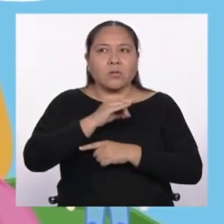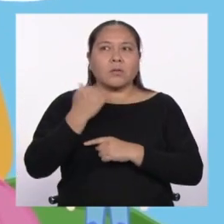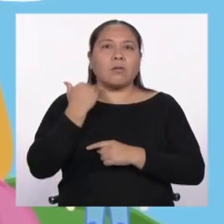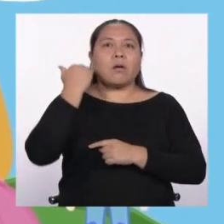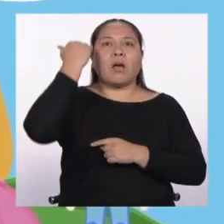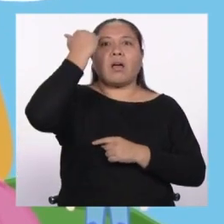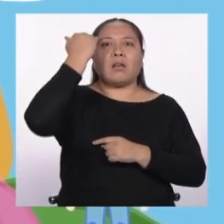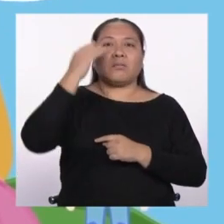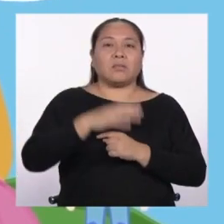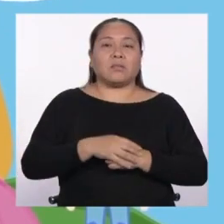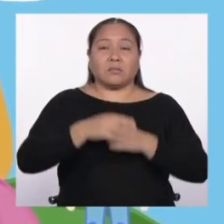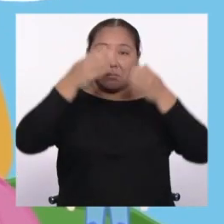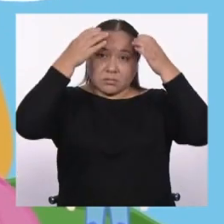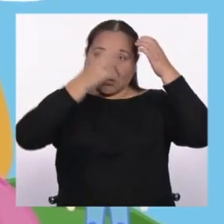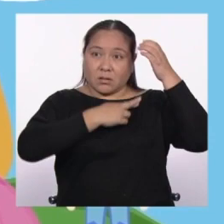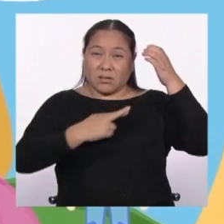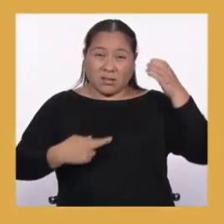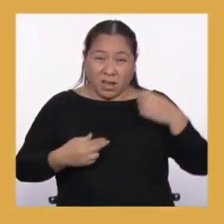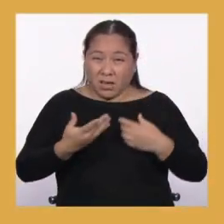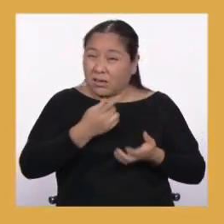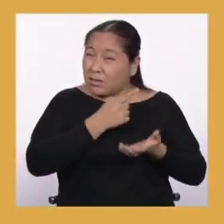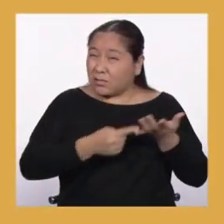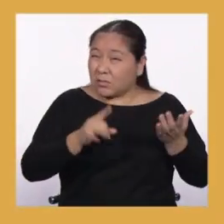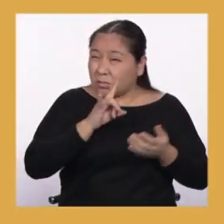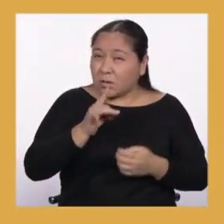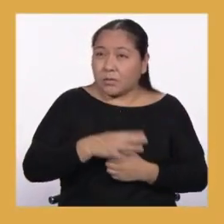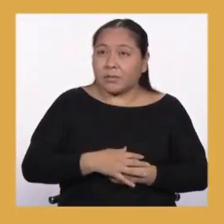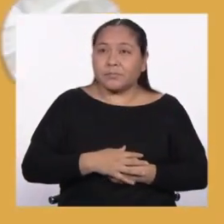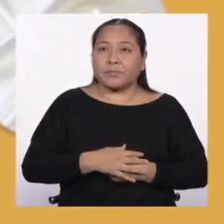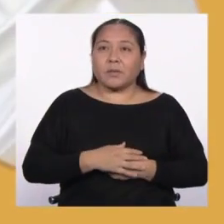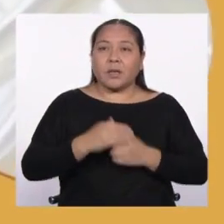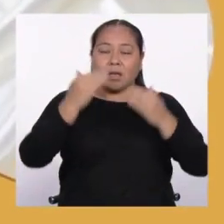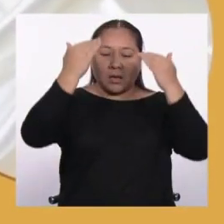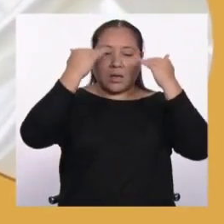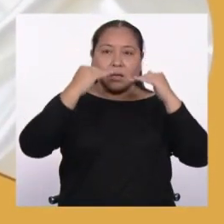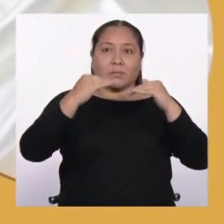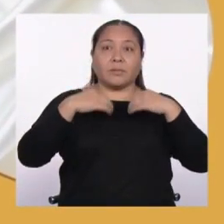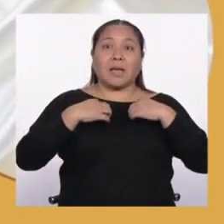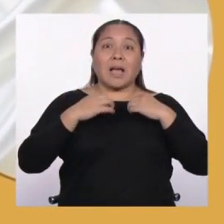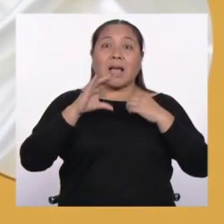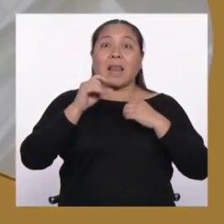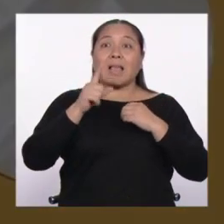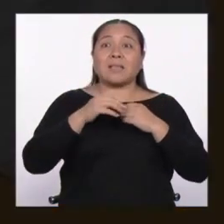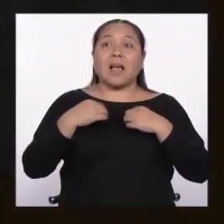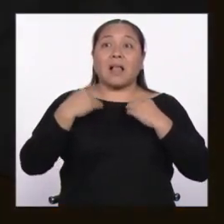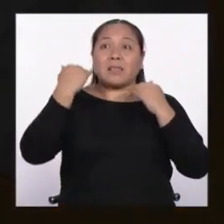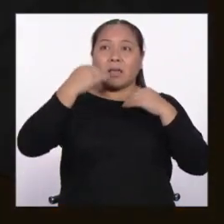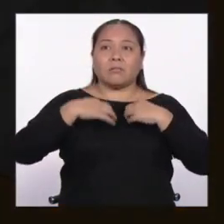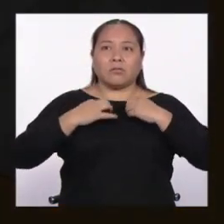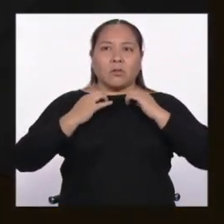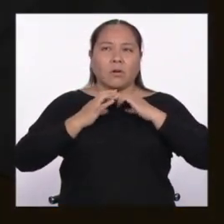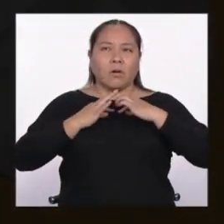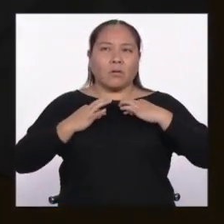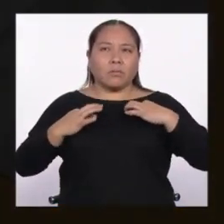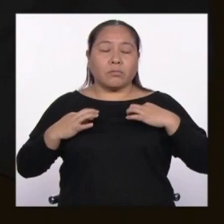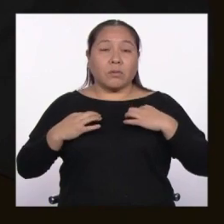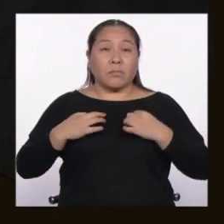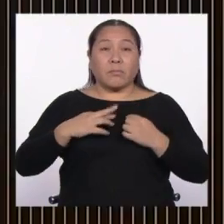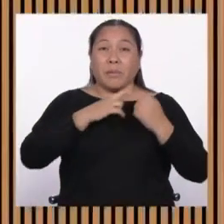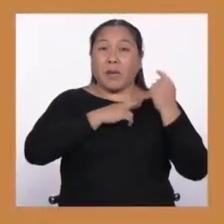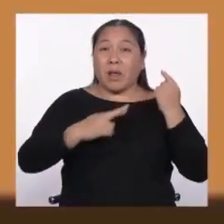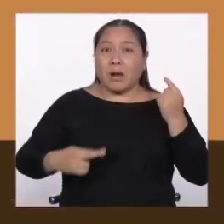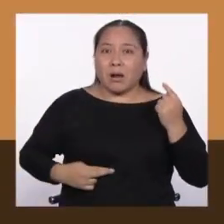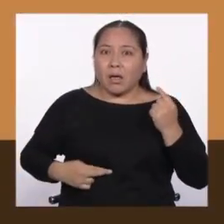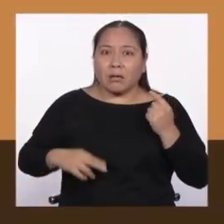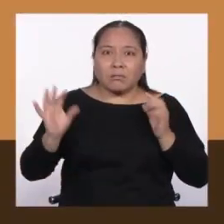alta de la época y en especial el rey? La clase alta usaba telas finísimas, pero en vestimenta al rey nadie le